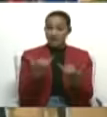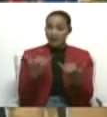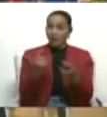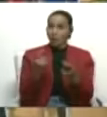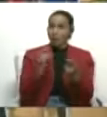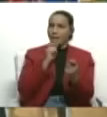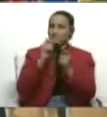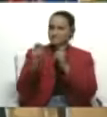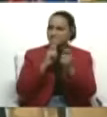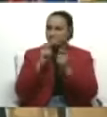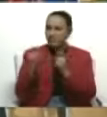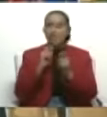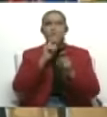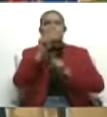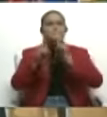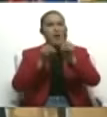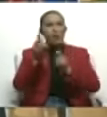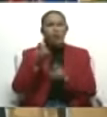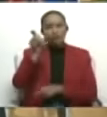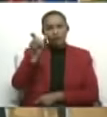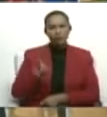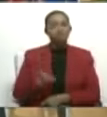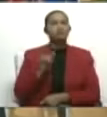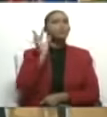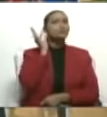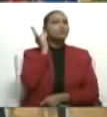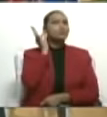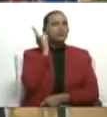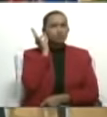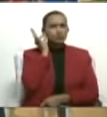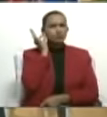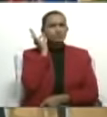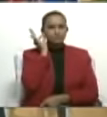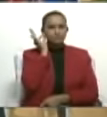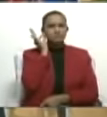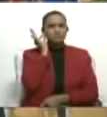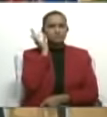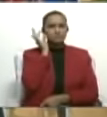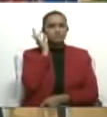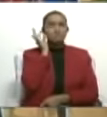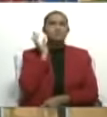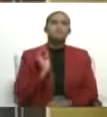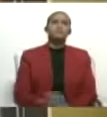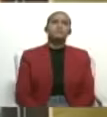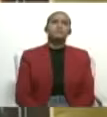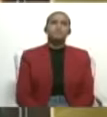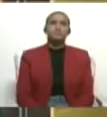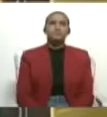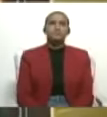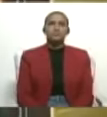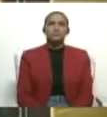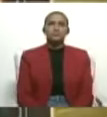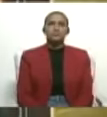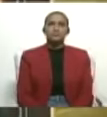de la periodista Anastasia Dombitskaya, en representación de Comersant.